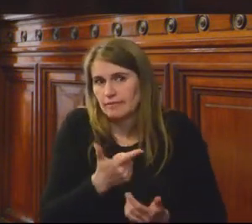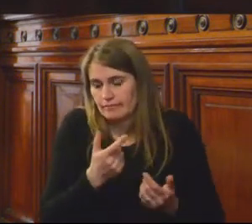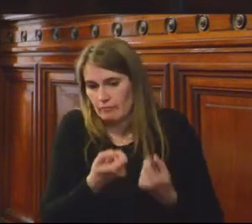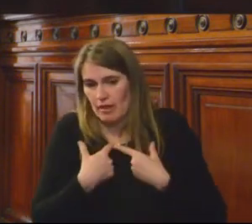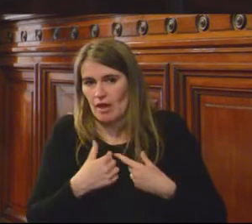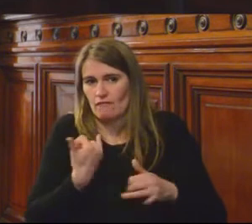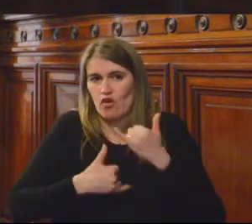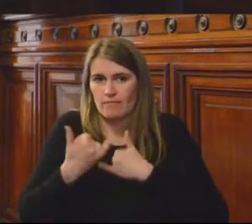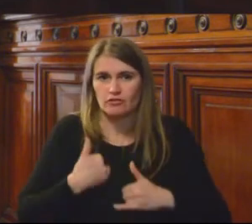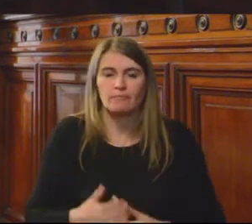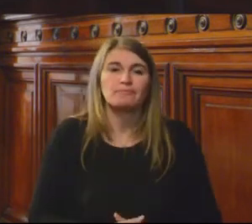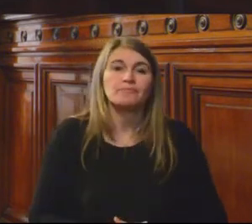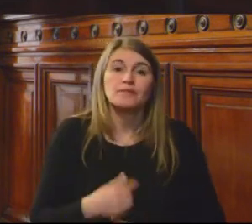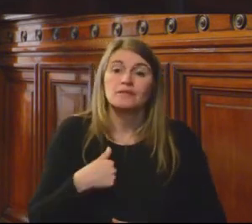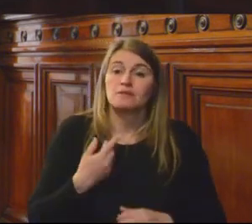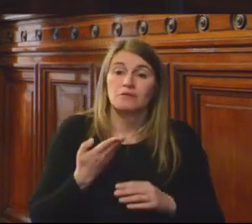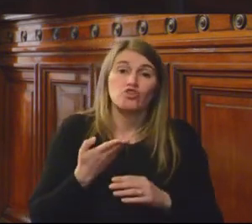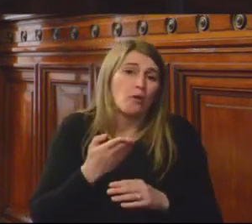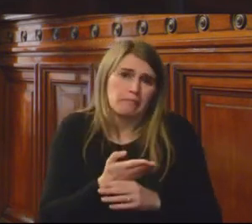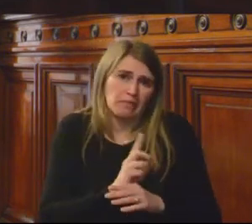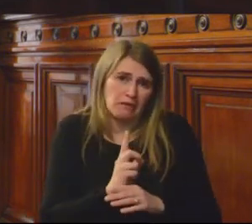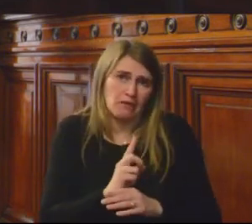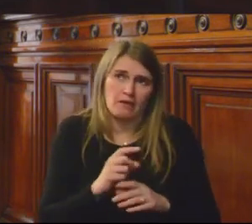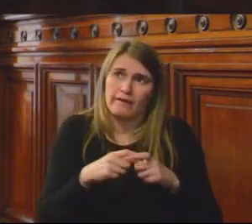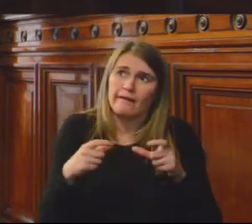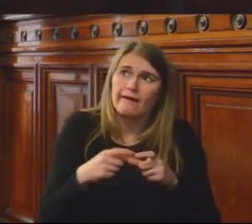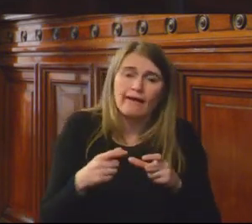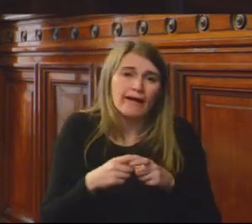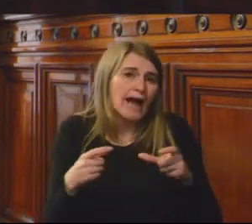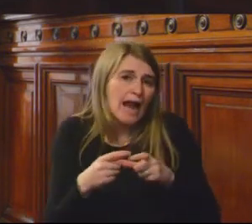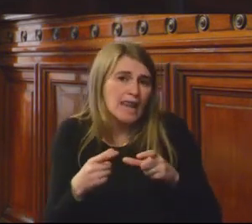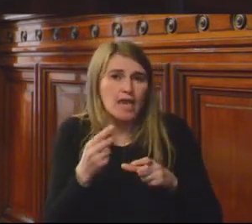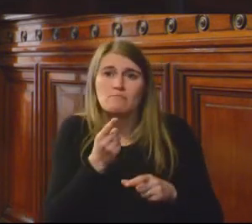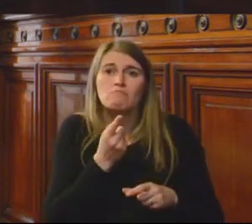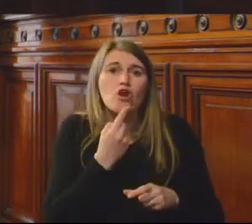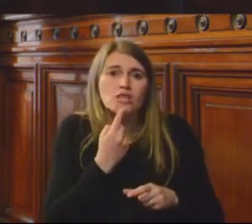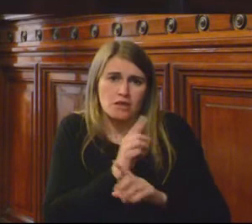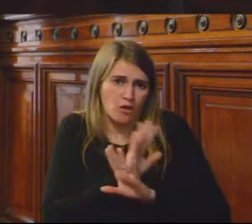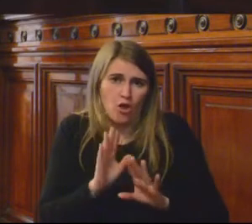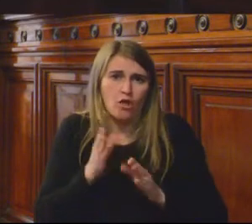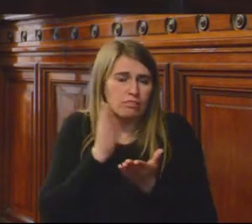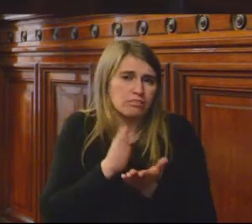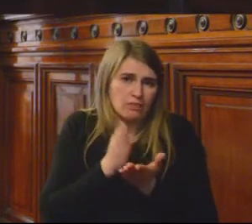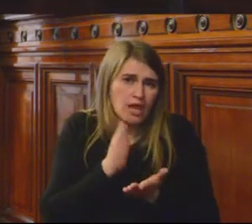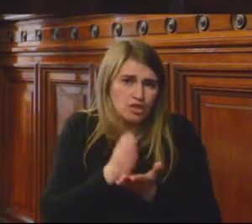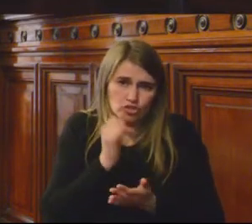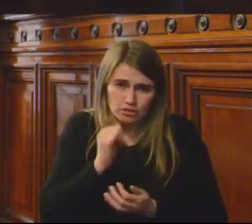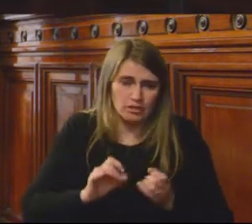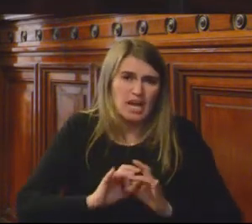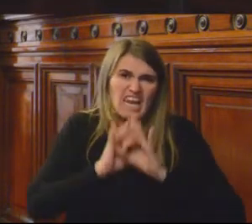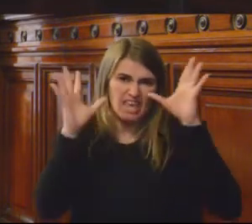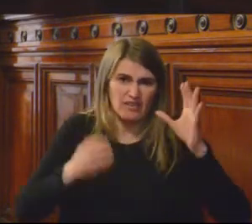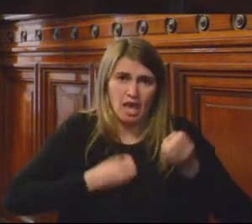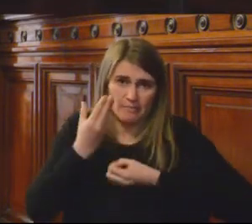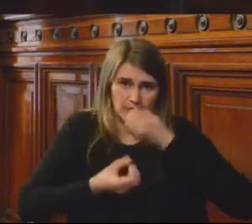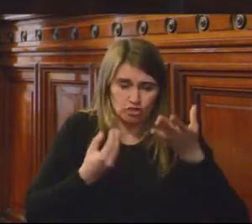documentamos todos los casos, nosotros no pedimos ningún carné político, defendemos el derecho universal a la libertad de expresión y documentamos todos los casos. Lo que no